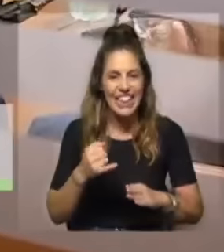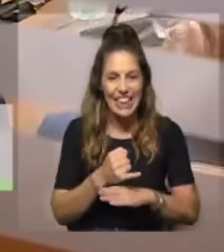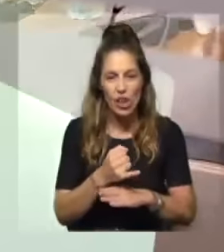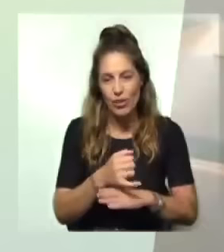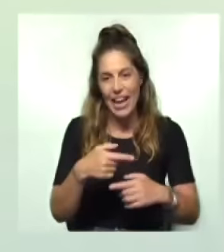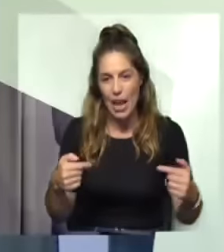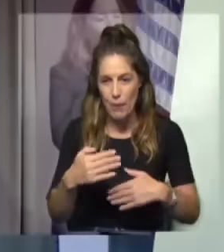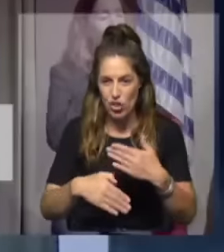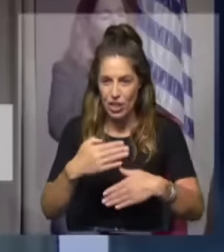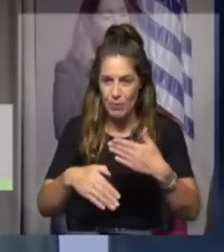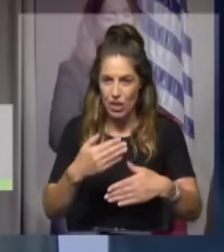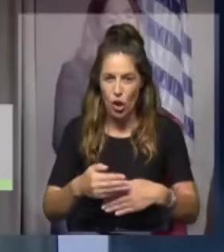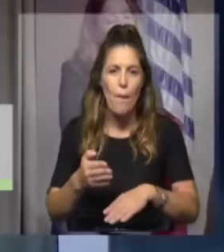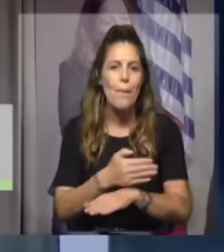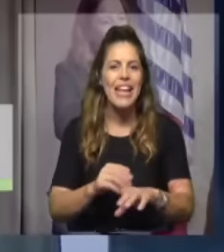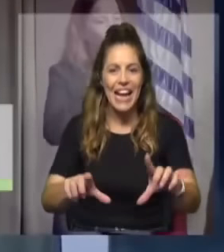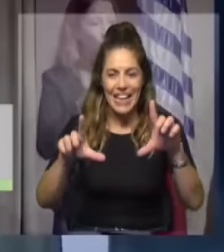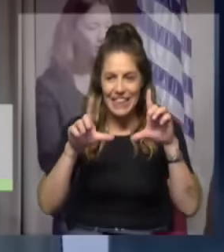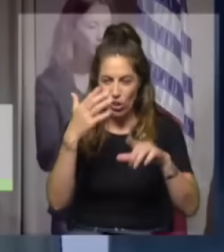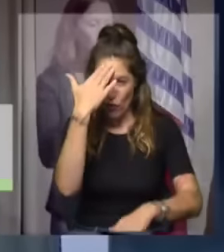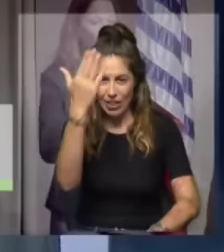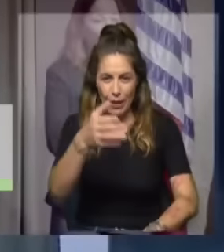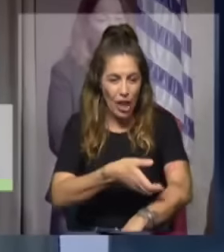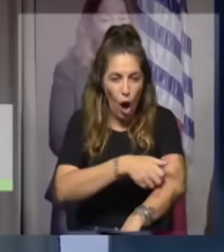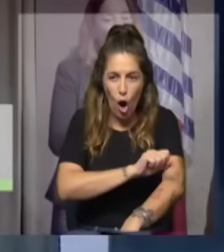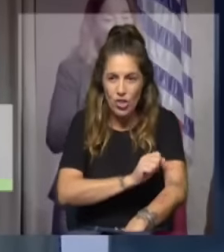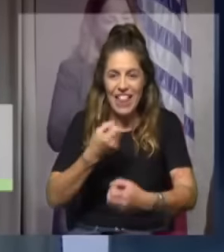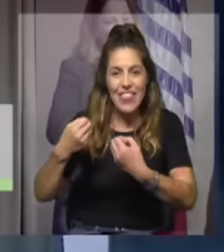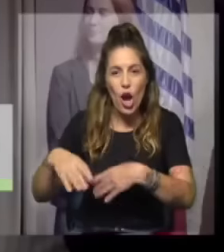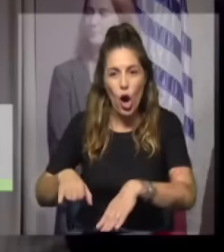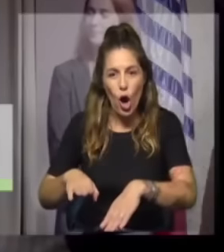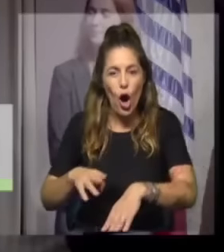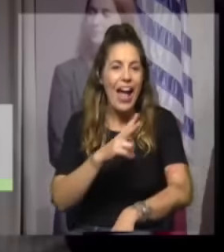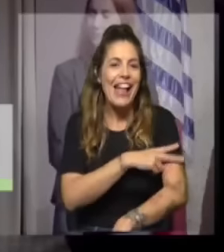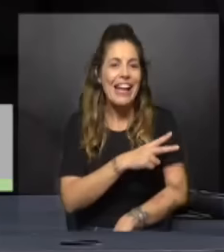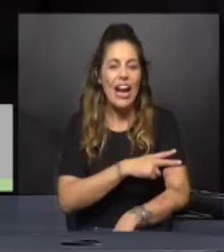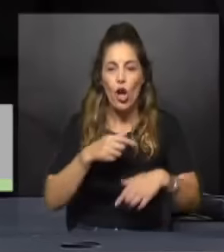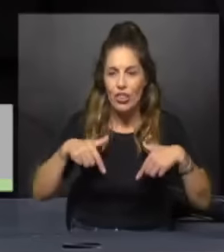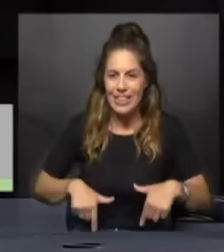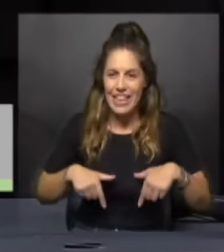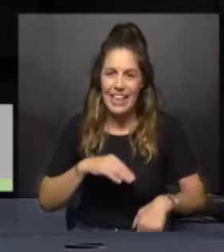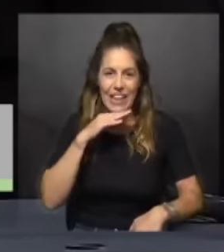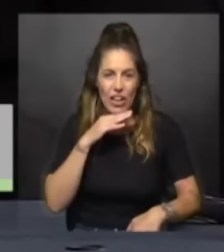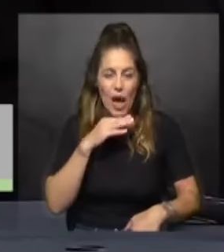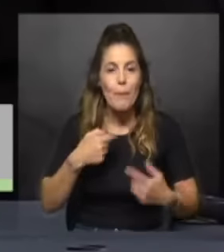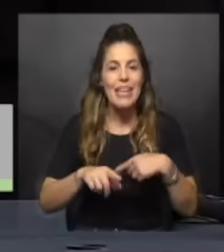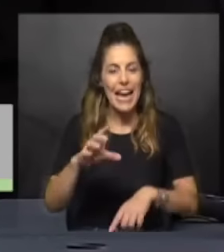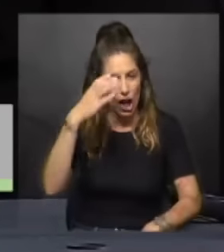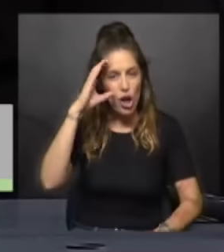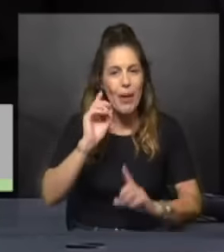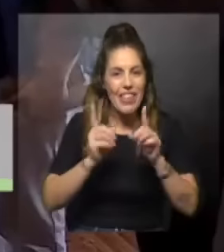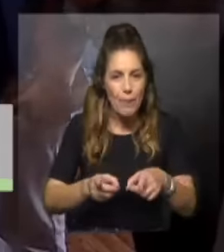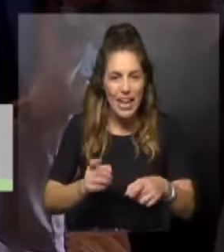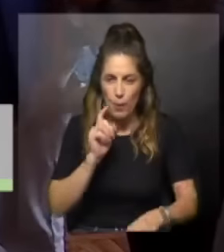procedimiento el precandidato presidencial frenteamplista yamandu or dejó hoy el cargo de intendente de canelones mientras que Carolina Cos hace lo propio en